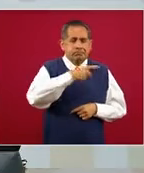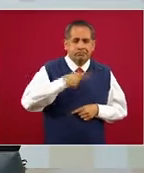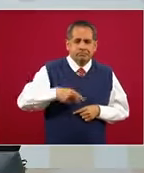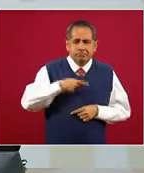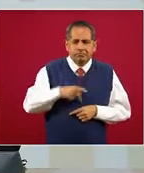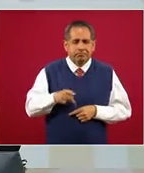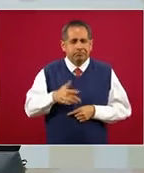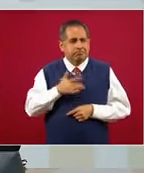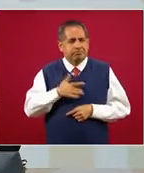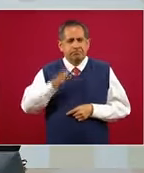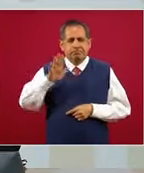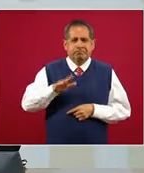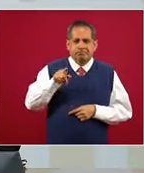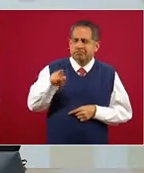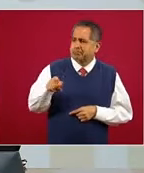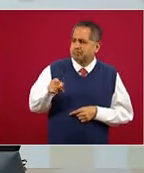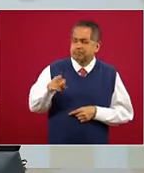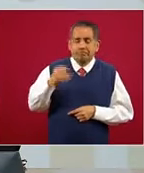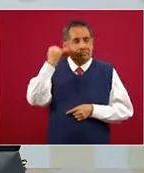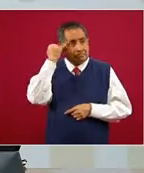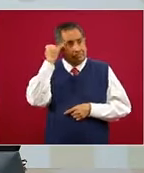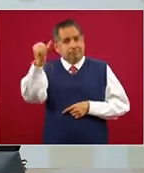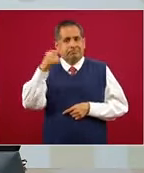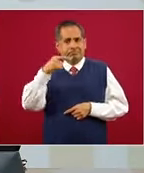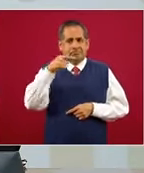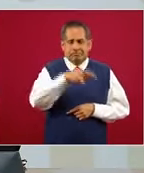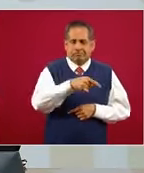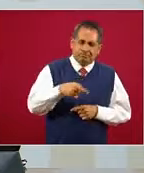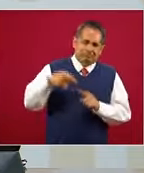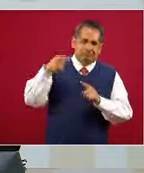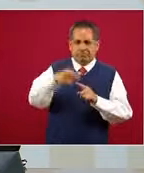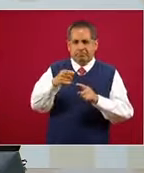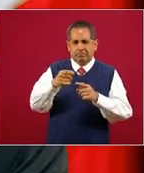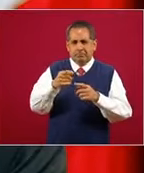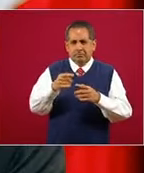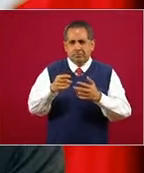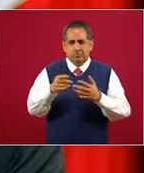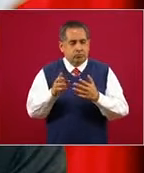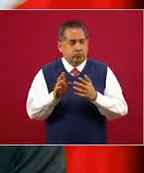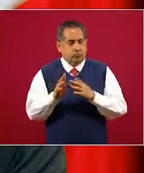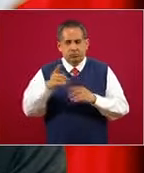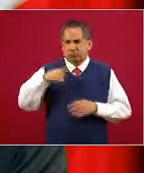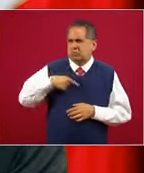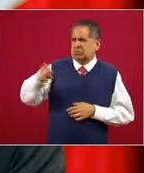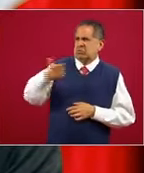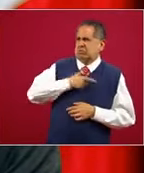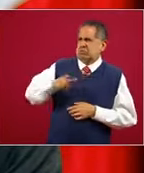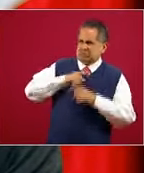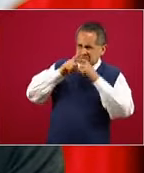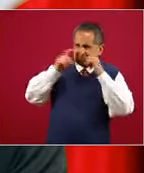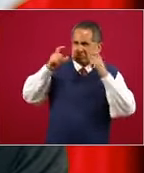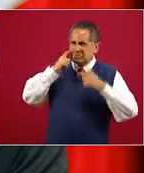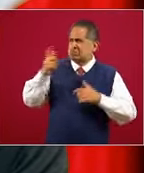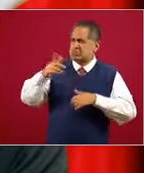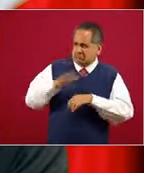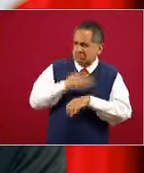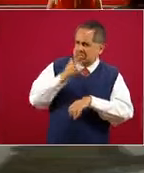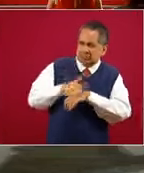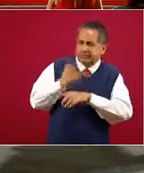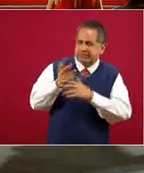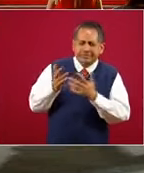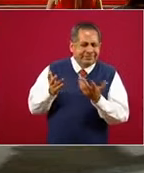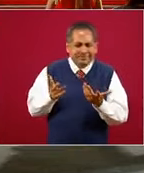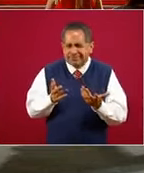población pareciera persistir en la idea de señalar como si fuéramos enemigos del cubrebocas o estuviéramos opuestos al